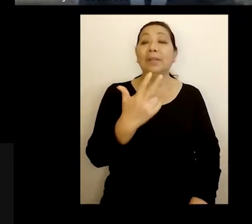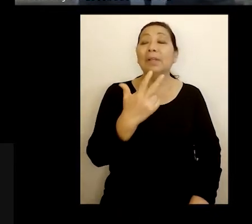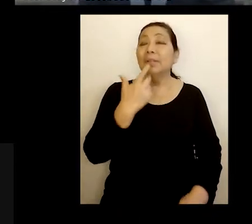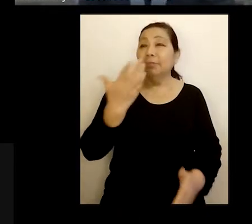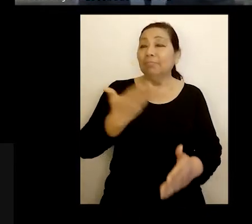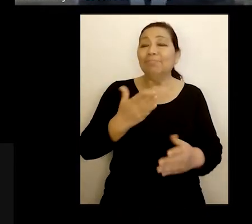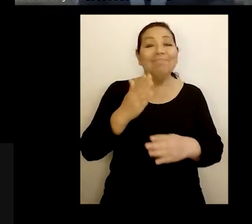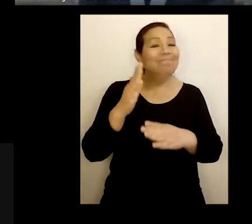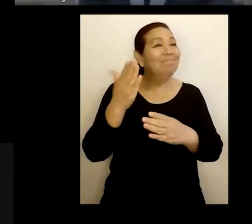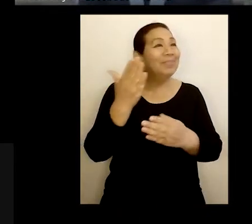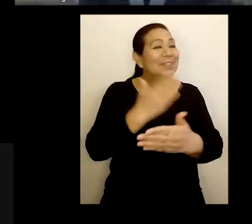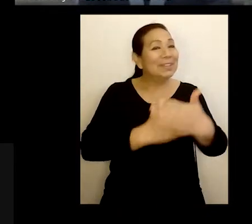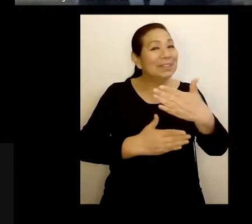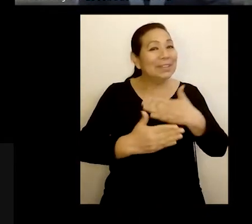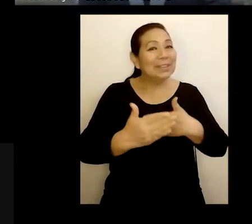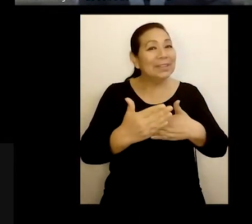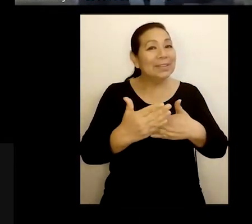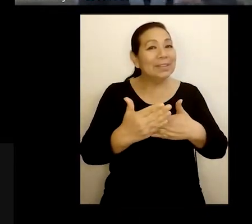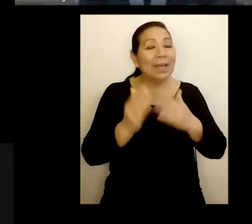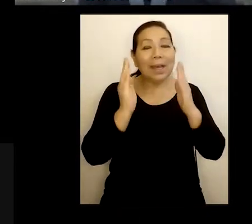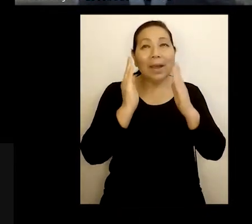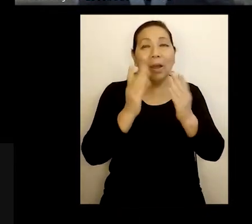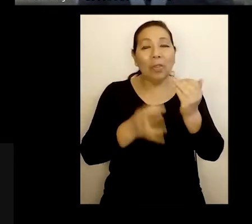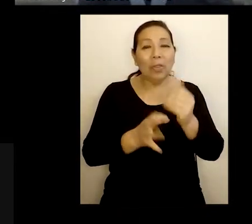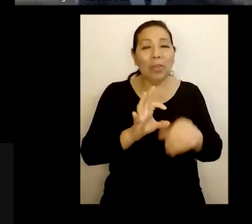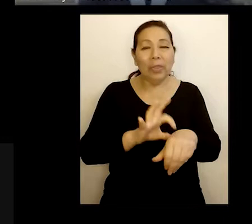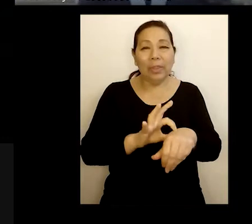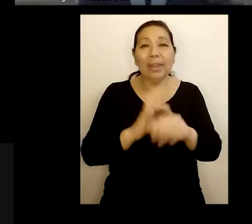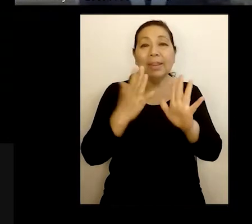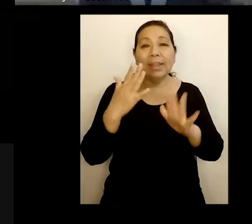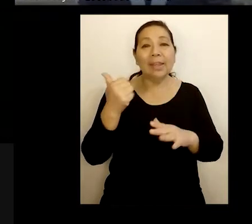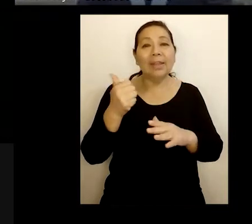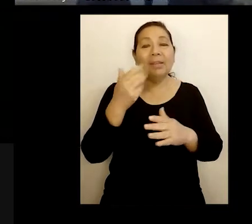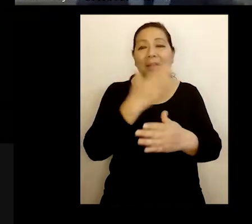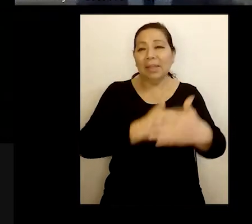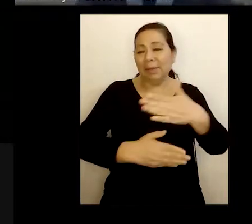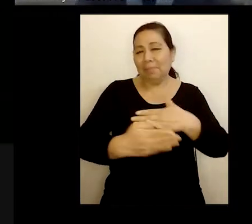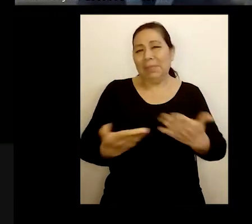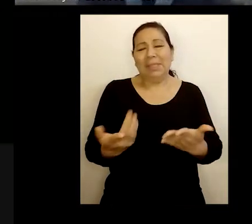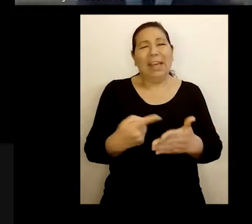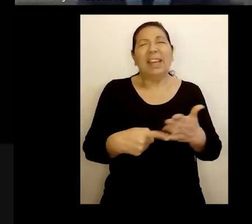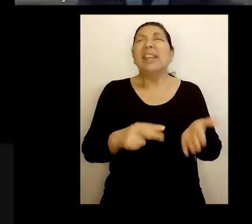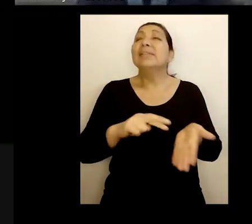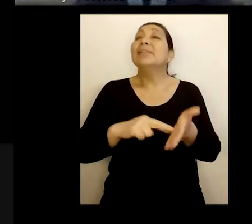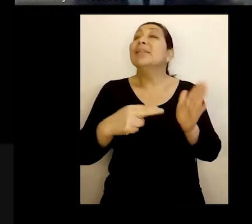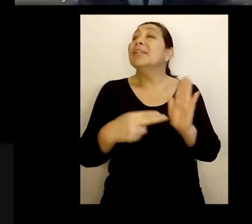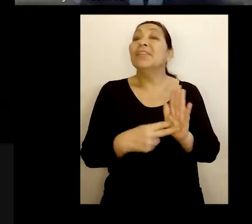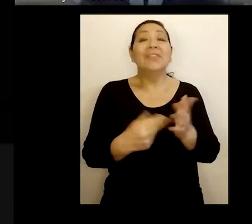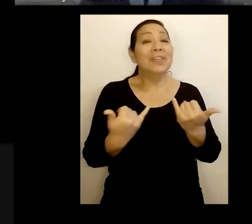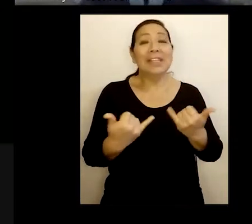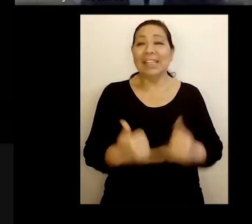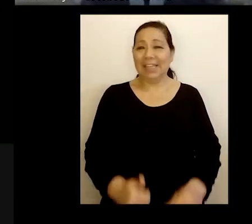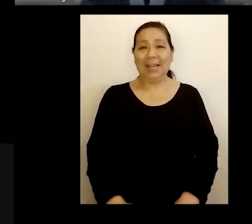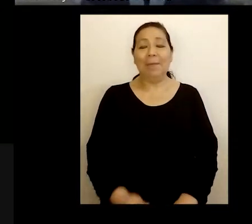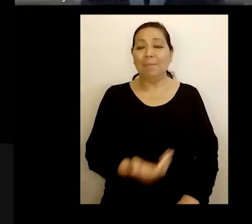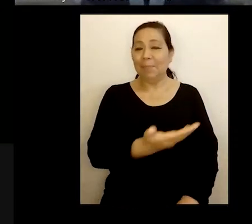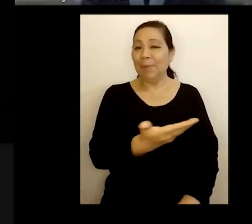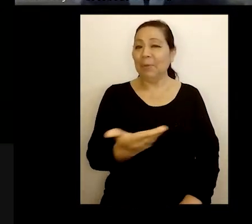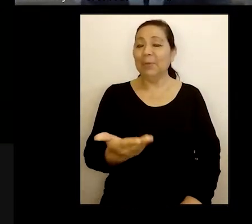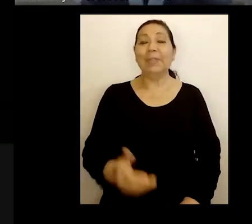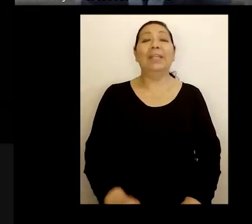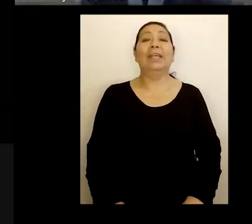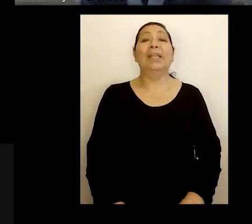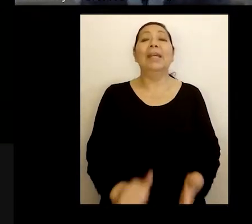3 días de incapacidad, 3 días de atención y 10 días de incapacidad. ¿Esto qué determina, señores